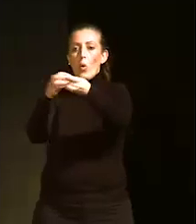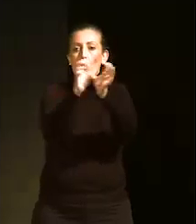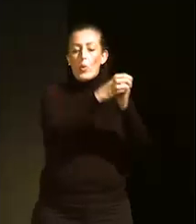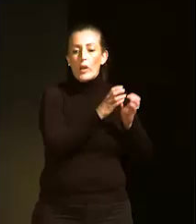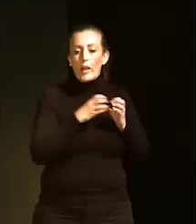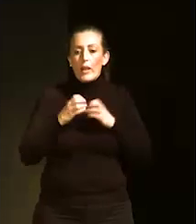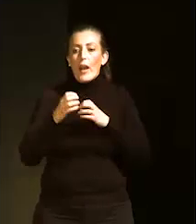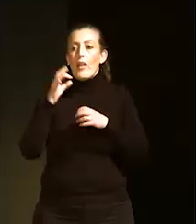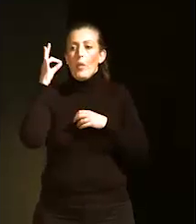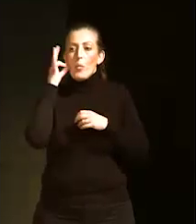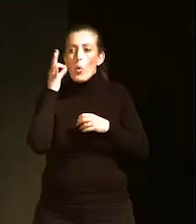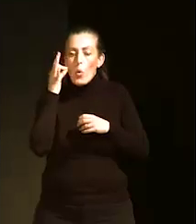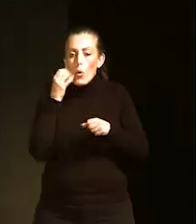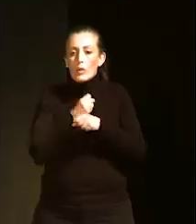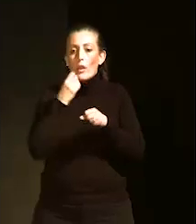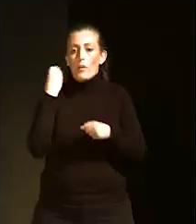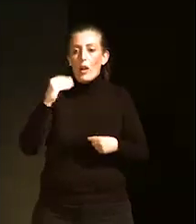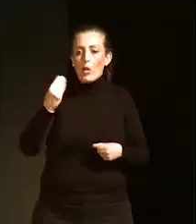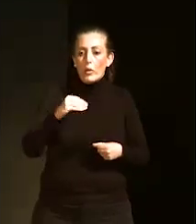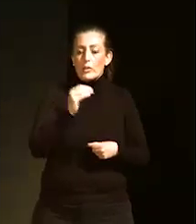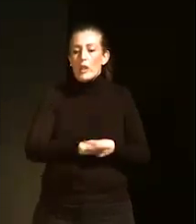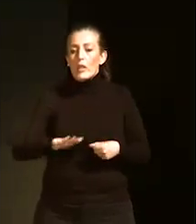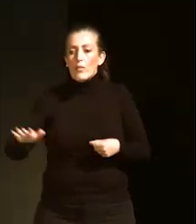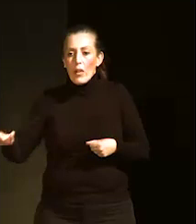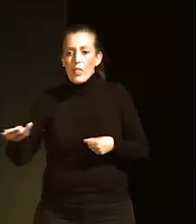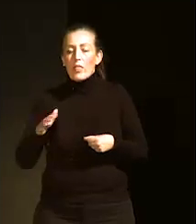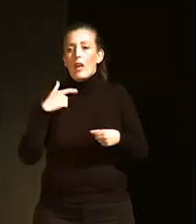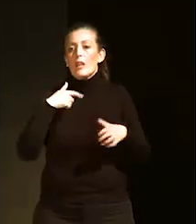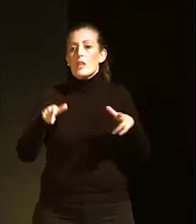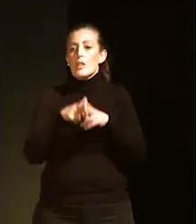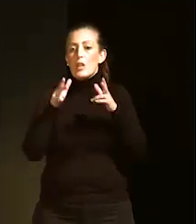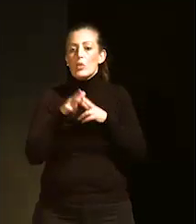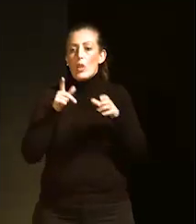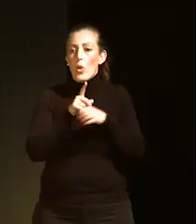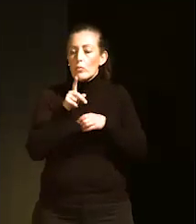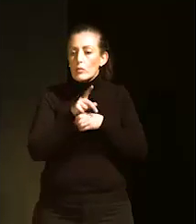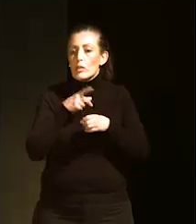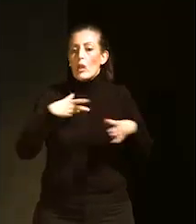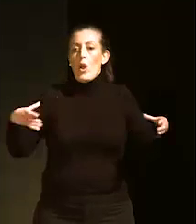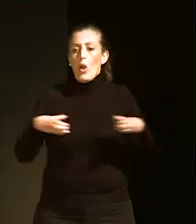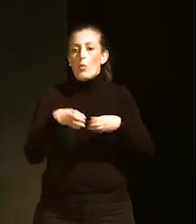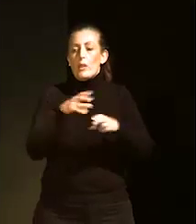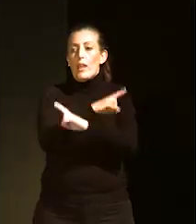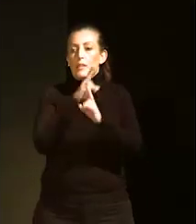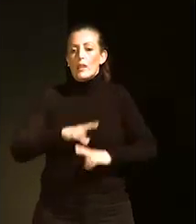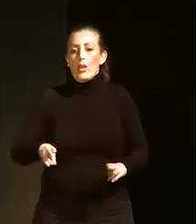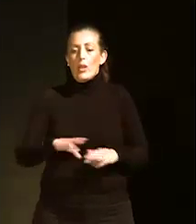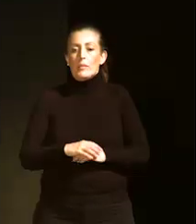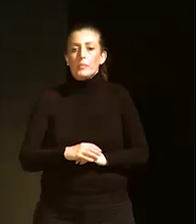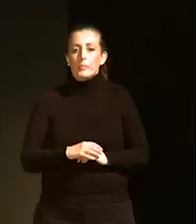la mujer la juventud y la infancia maya la sociedad guatemalteca y la comunidad internacional